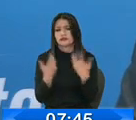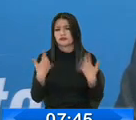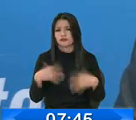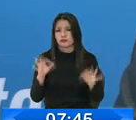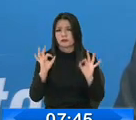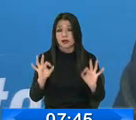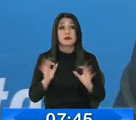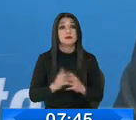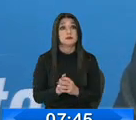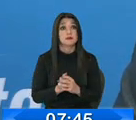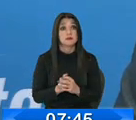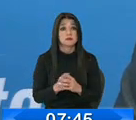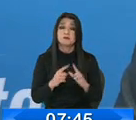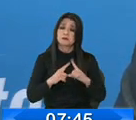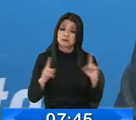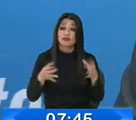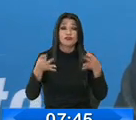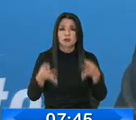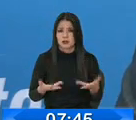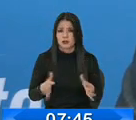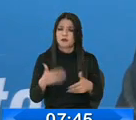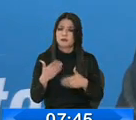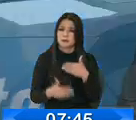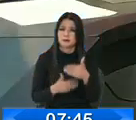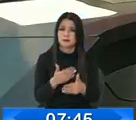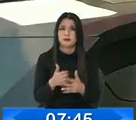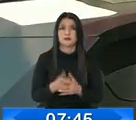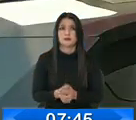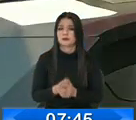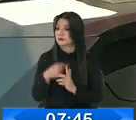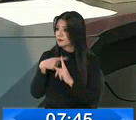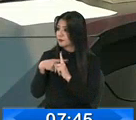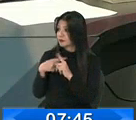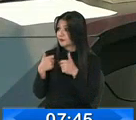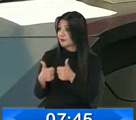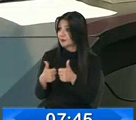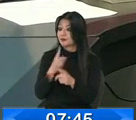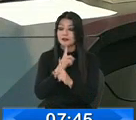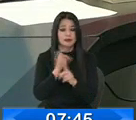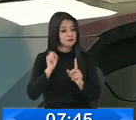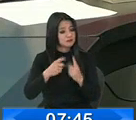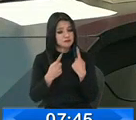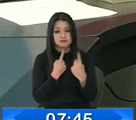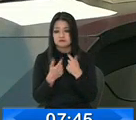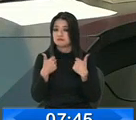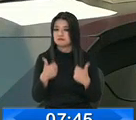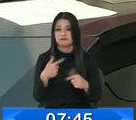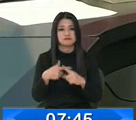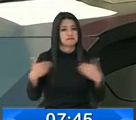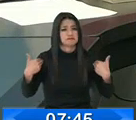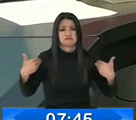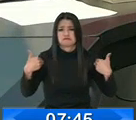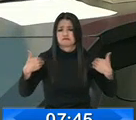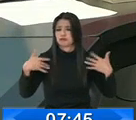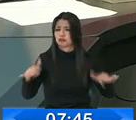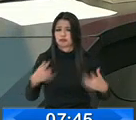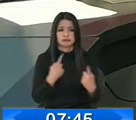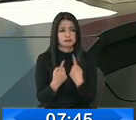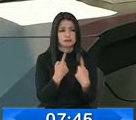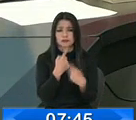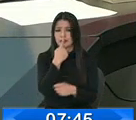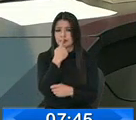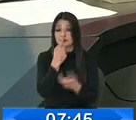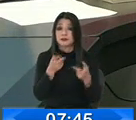creo que hay buenos avances. Han venido muy optimistas ustedes. Sí, estos diálogos. Sí. La verdad es que fueron diálogos muy interesantes. Además,